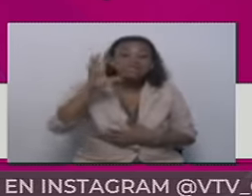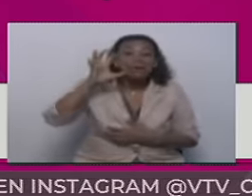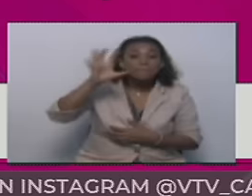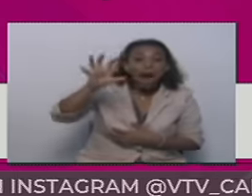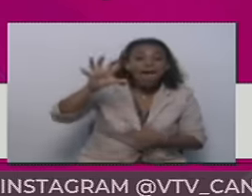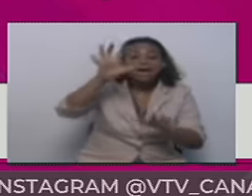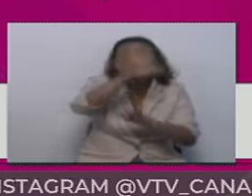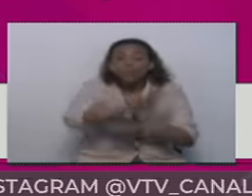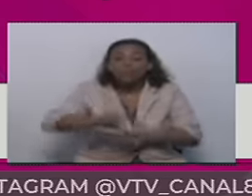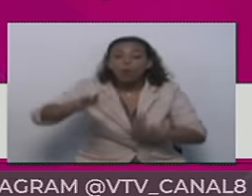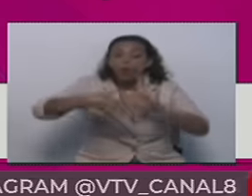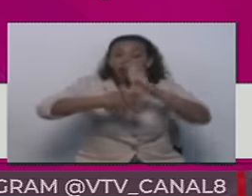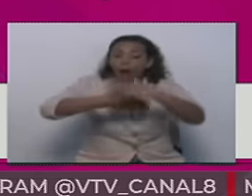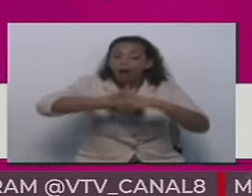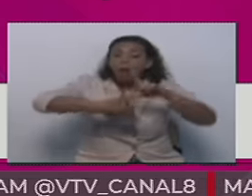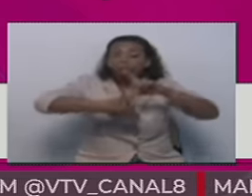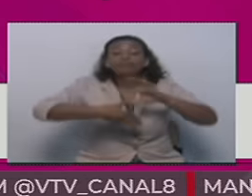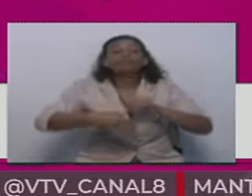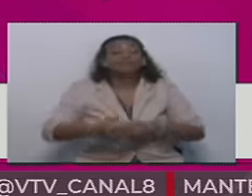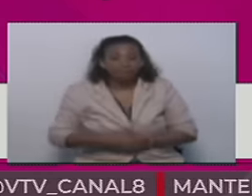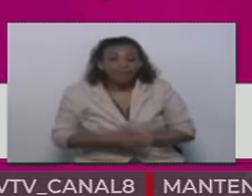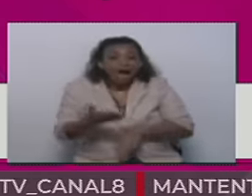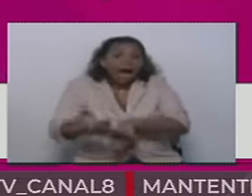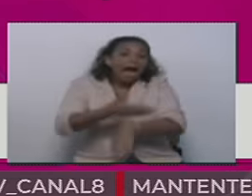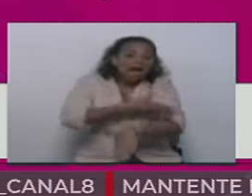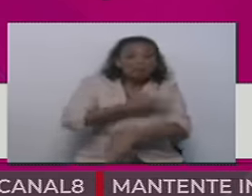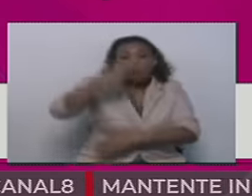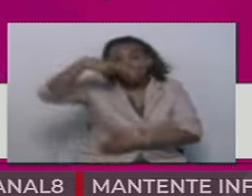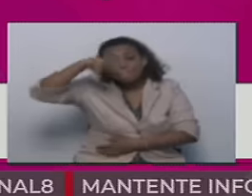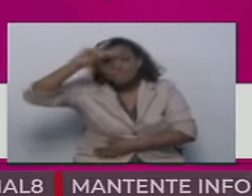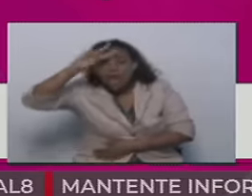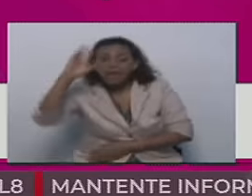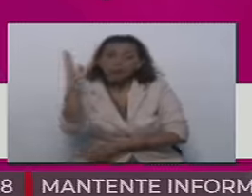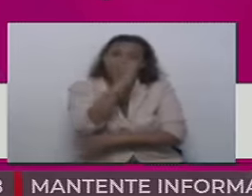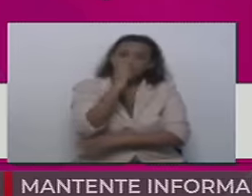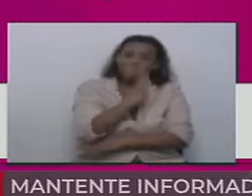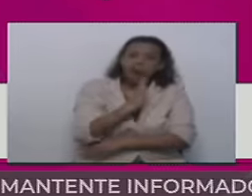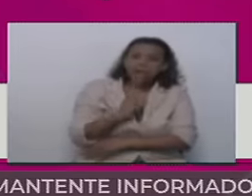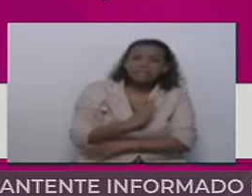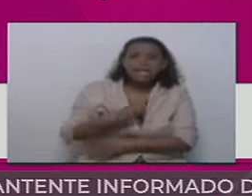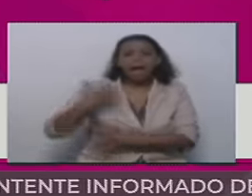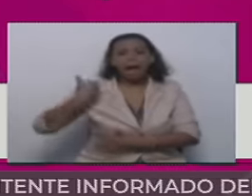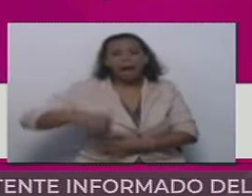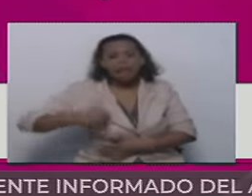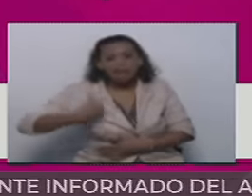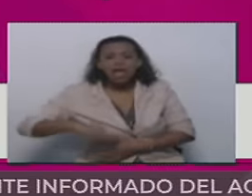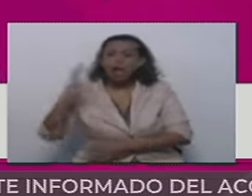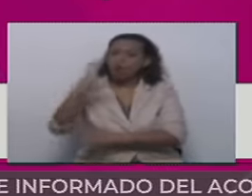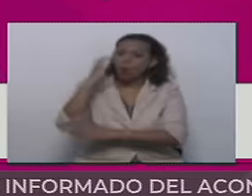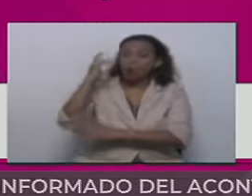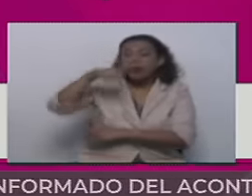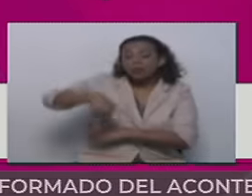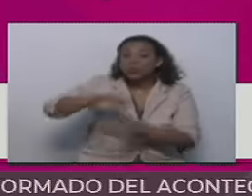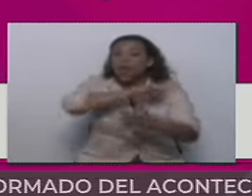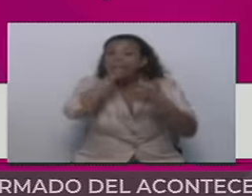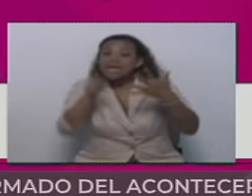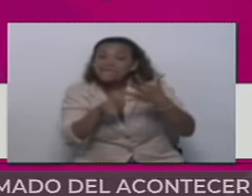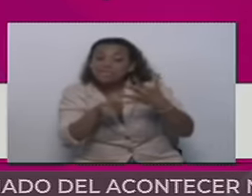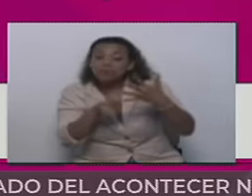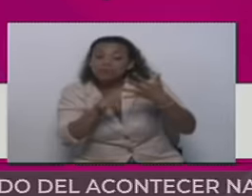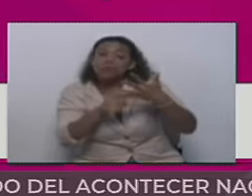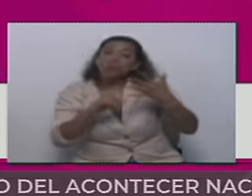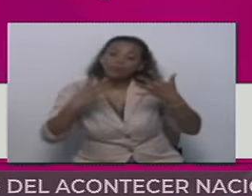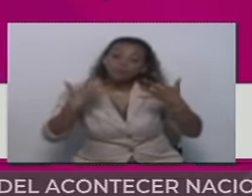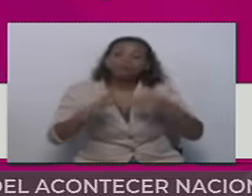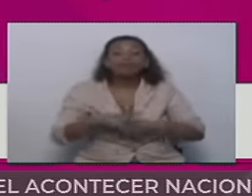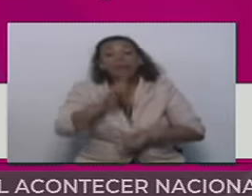la región, presidente. Al principio está México, está Brasil, está Argentina, está Colombia y nosotros venimos en el puesto número 5.